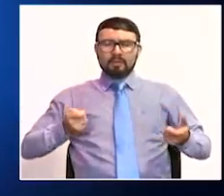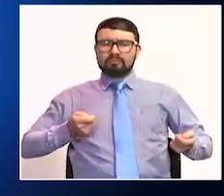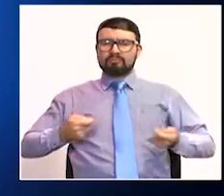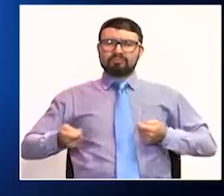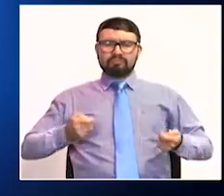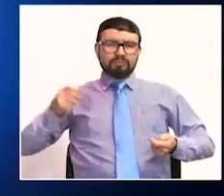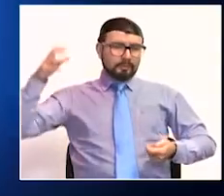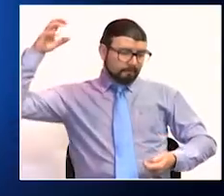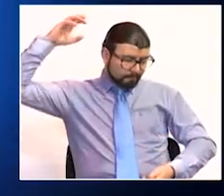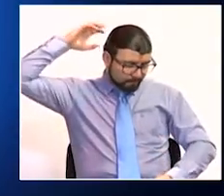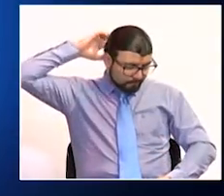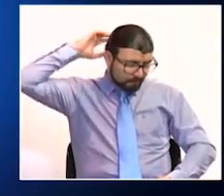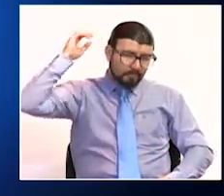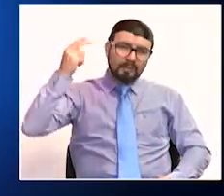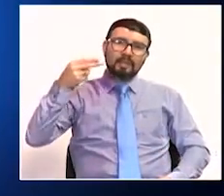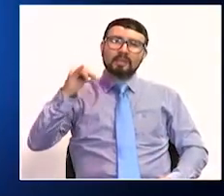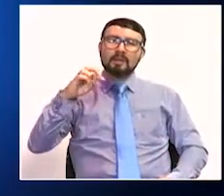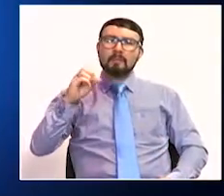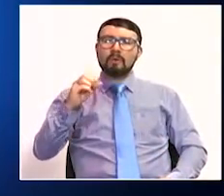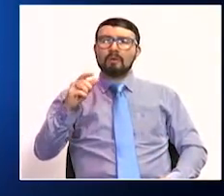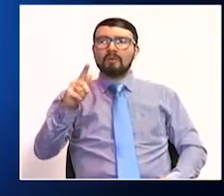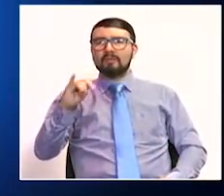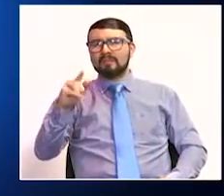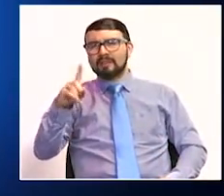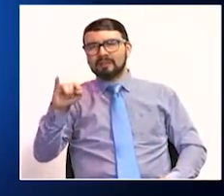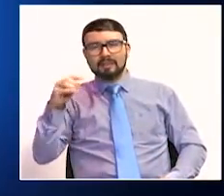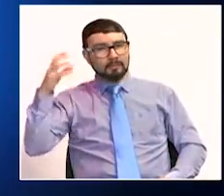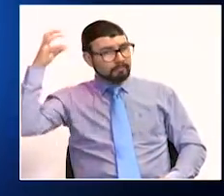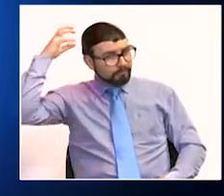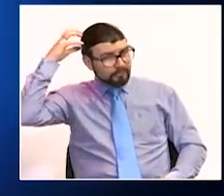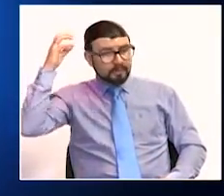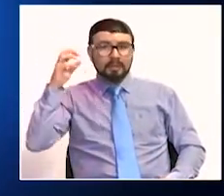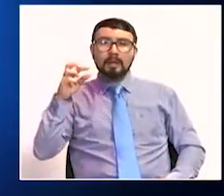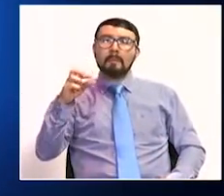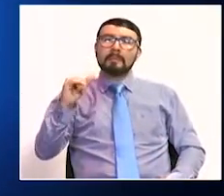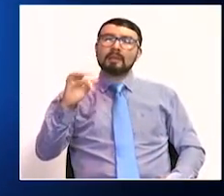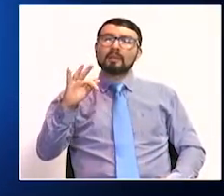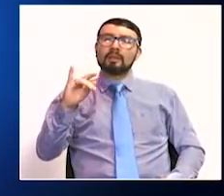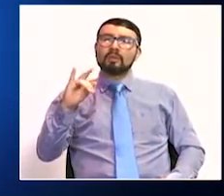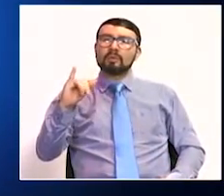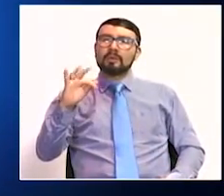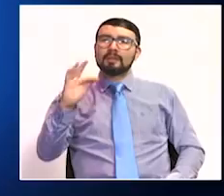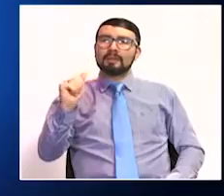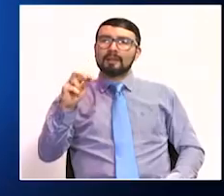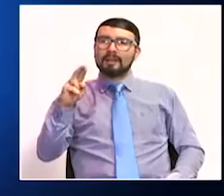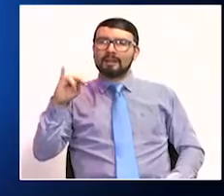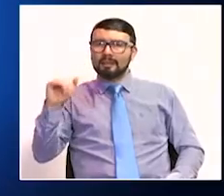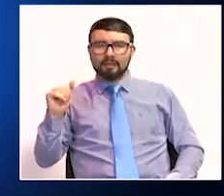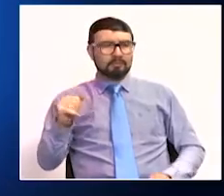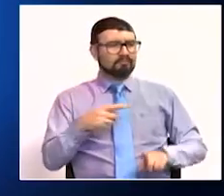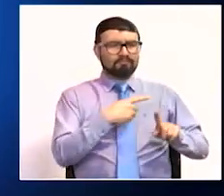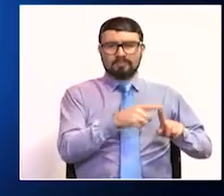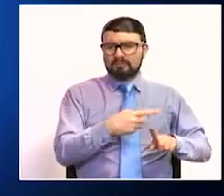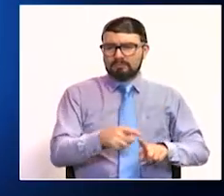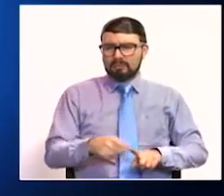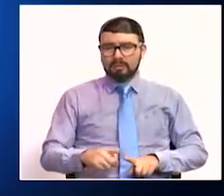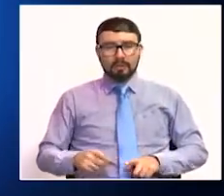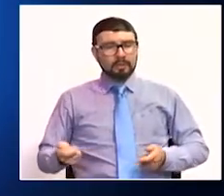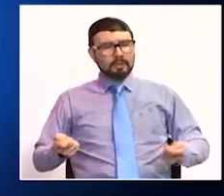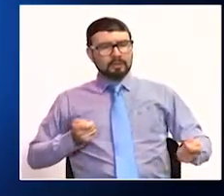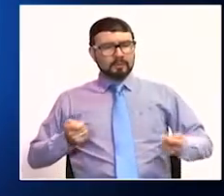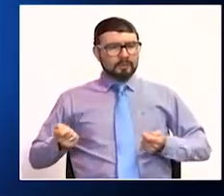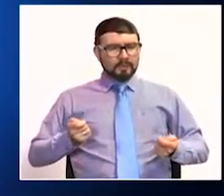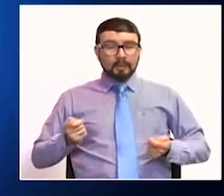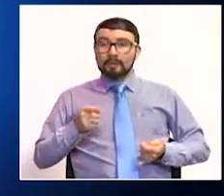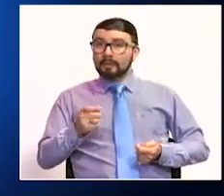hipófisis, pineal, pituitaria y demás, que de una u otra manera se alteran cuando nosotros invertimos con los cambios